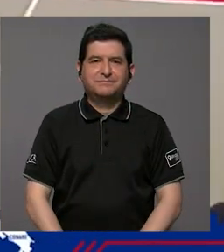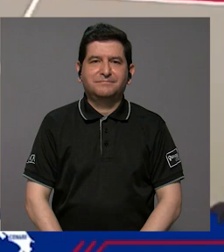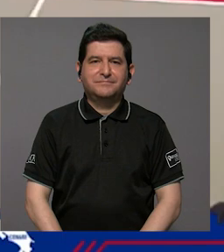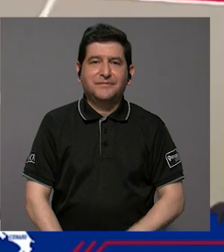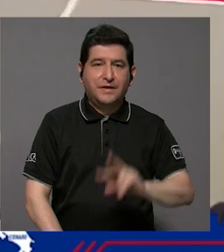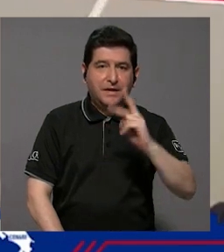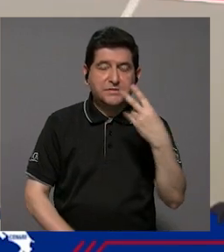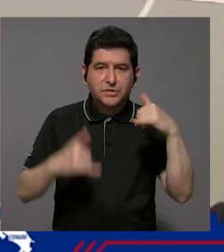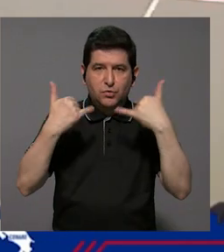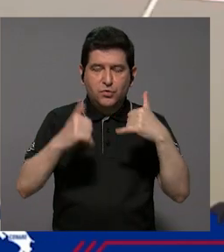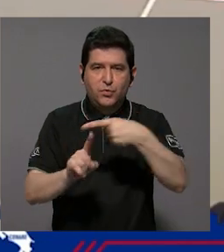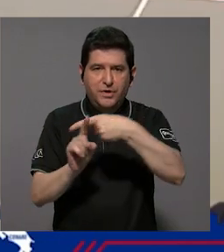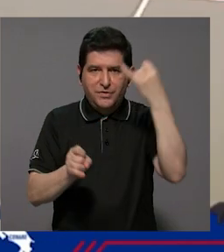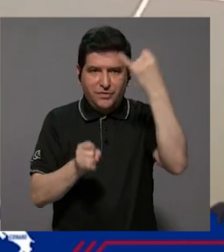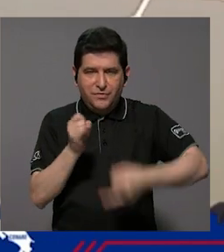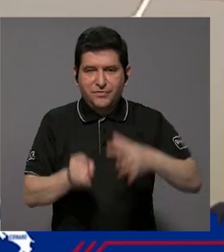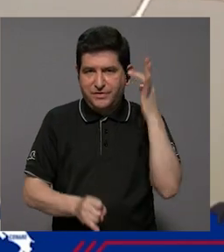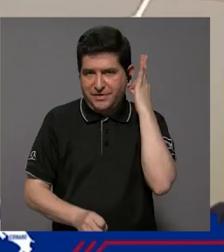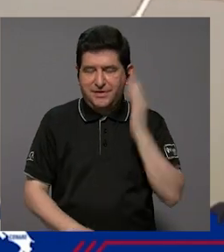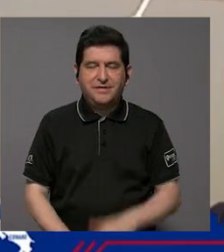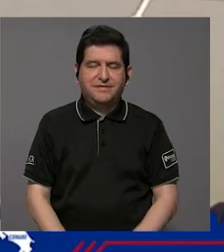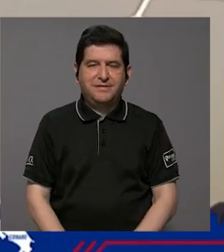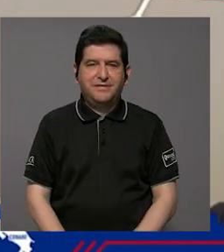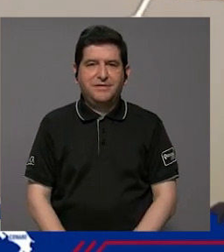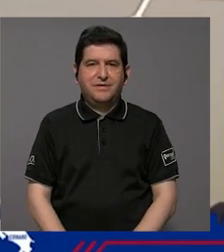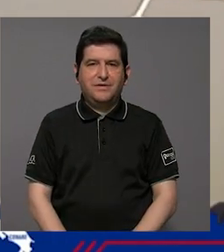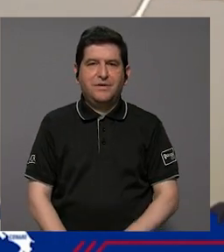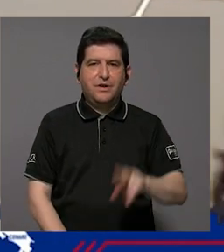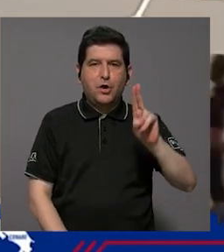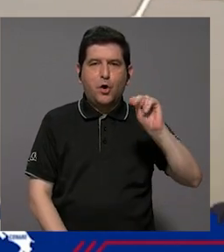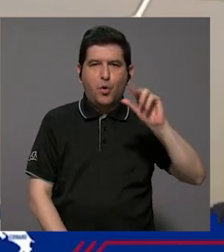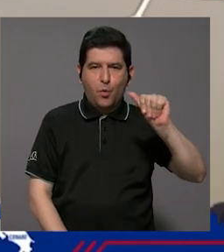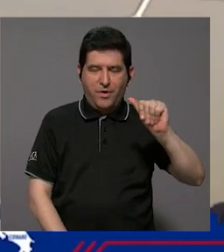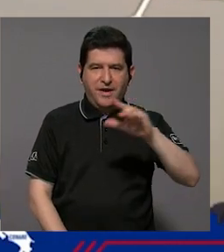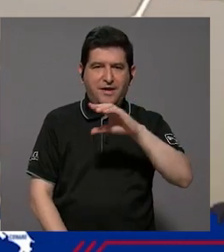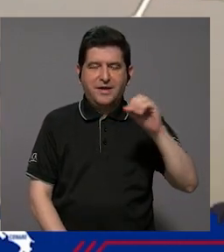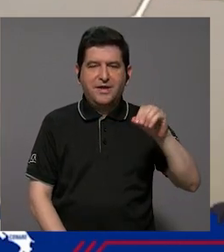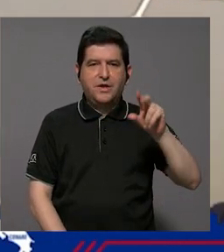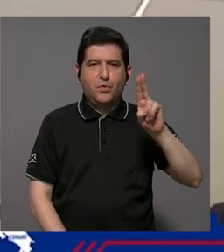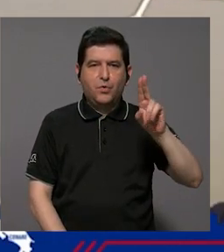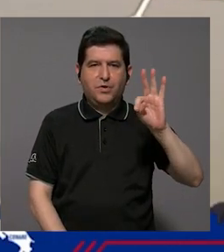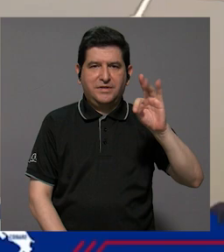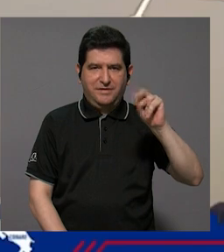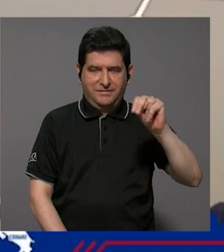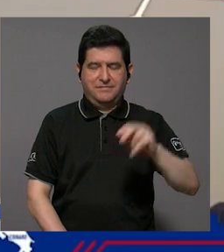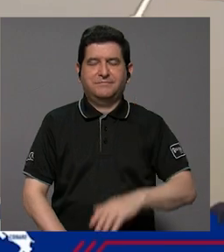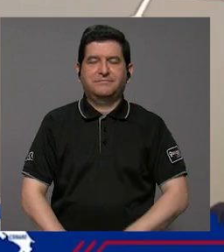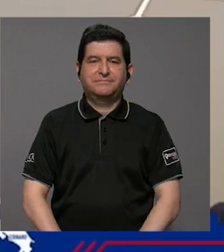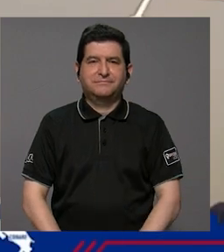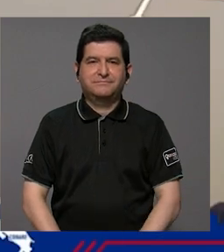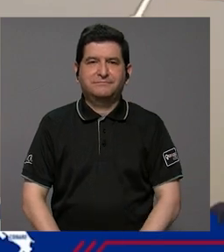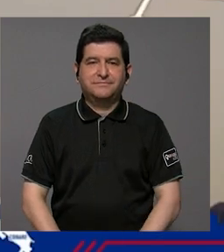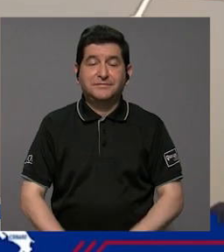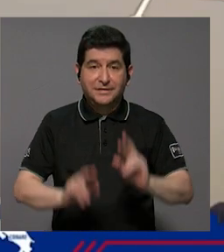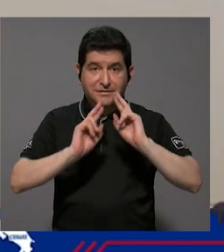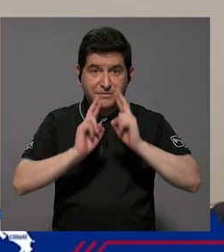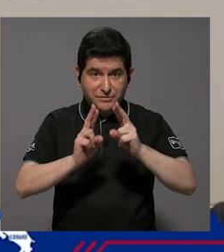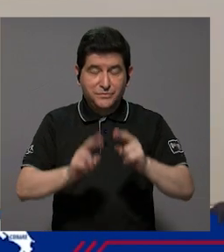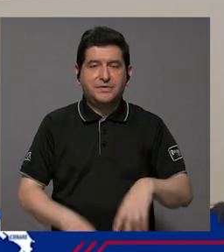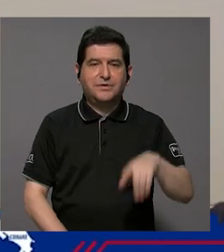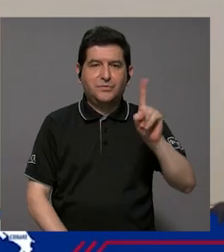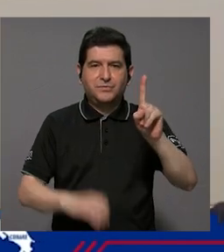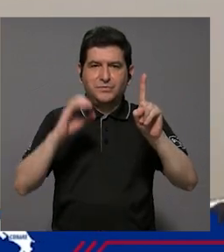El segundo encuentro de semifinal femenina se dio entre la Universidad Nacional y la Universidad Técnica Nacional. El marcador fue